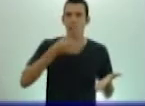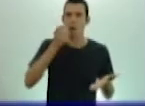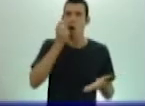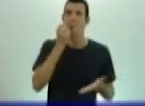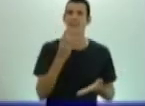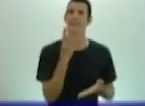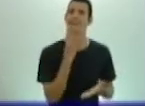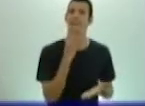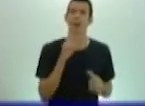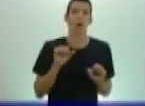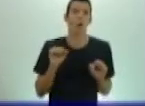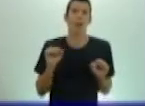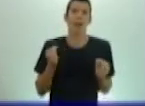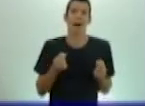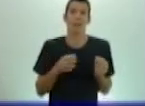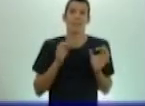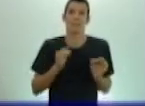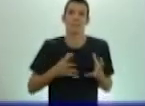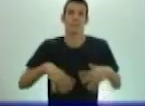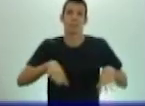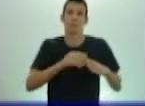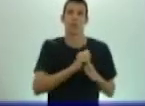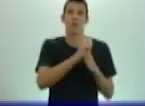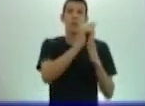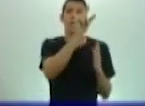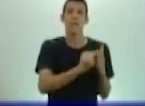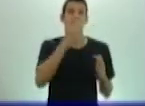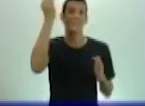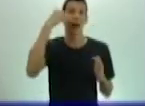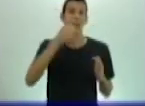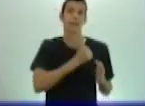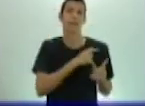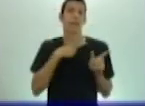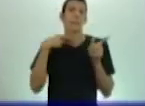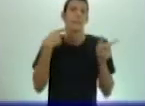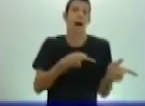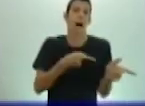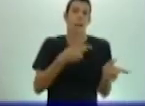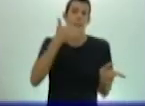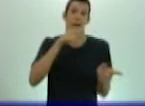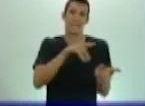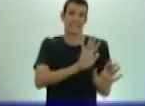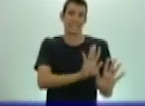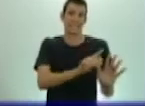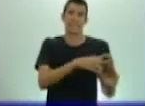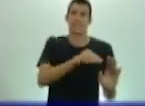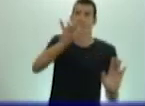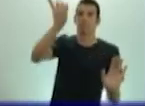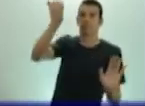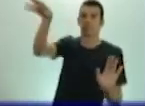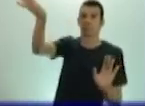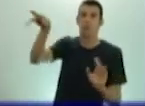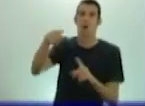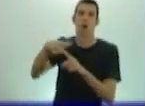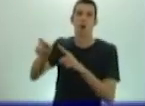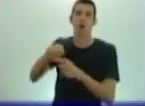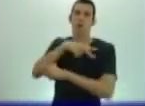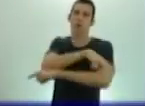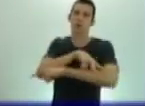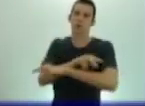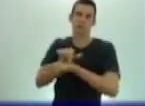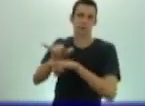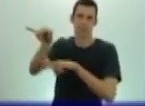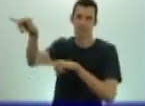y luego regresa a Rusia y organiza este alzamiento y organiza esta insurrección armada que se va a